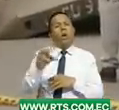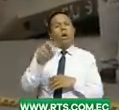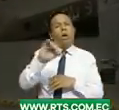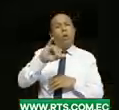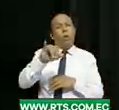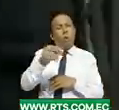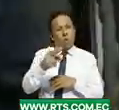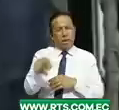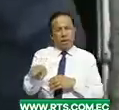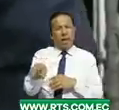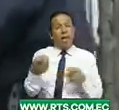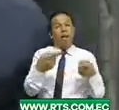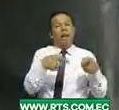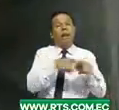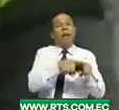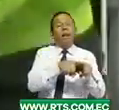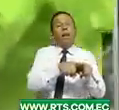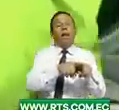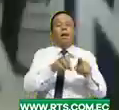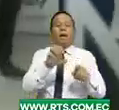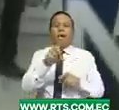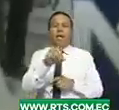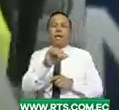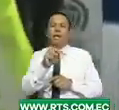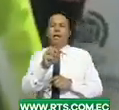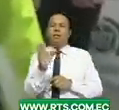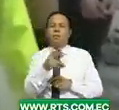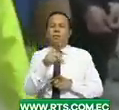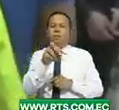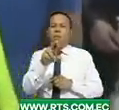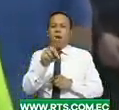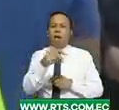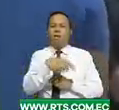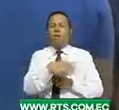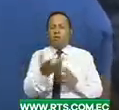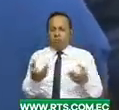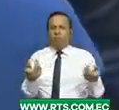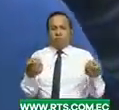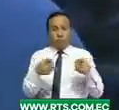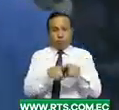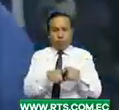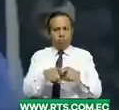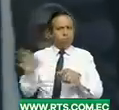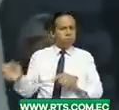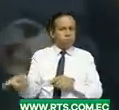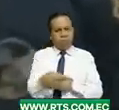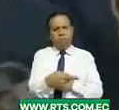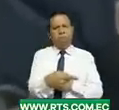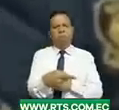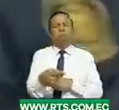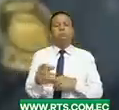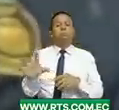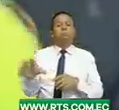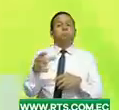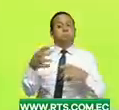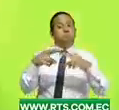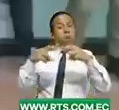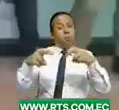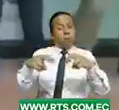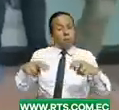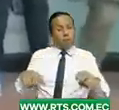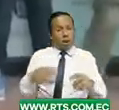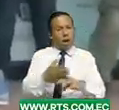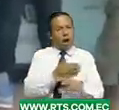Washington Prado, conocido como alias Gerald, o el Pablo Escobar ecuatoriano, sentenciado en Estados Unidos